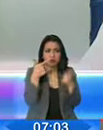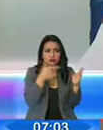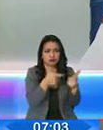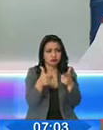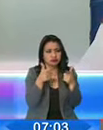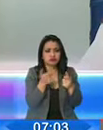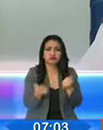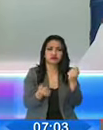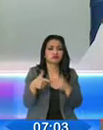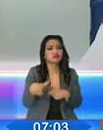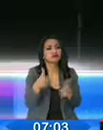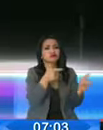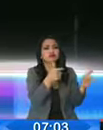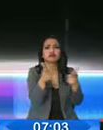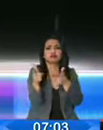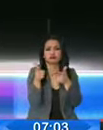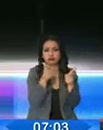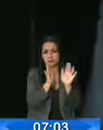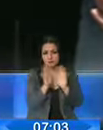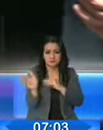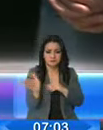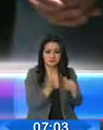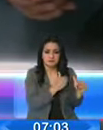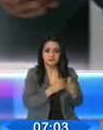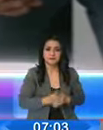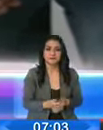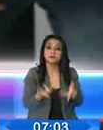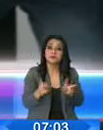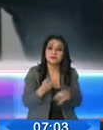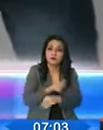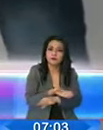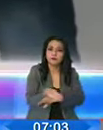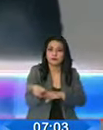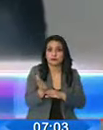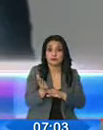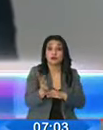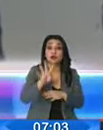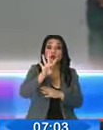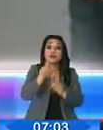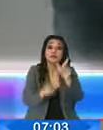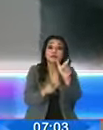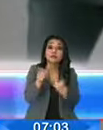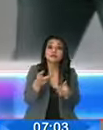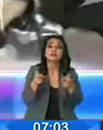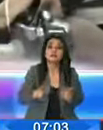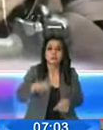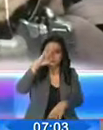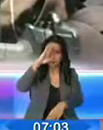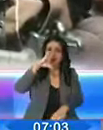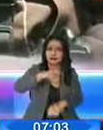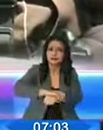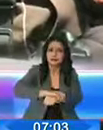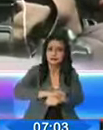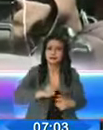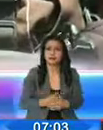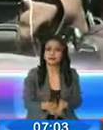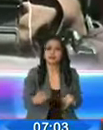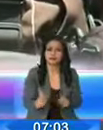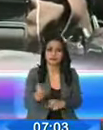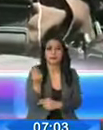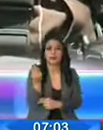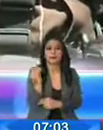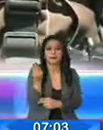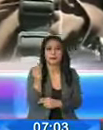con los domicilios de encargados. Por otra parte, también se dio a conocer que se detuvo a 4 ciudadanos, entre ellos un menor de edad